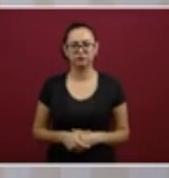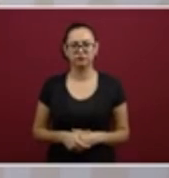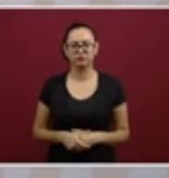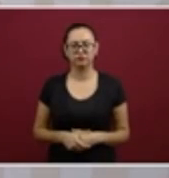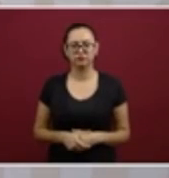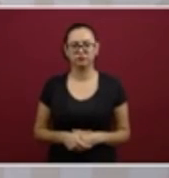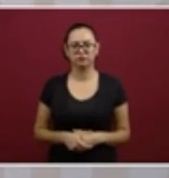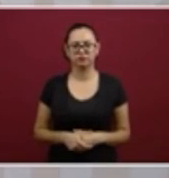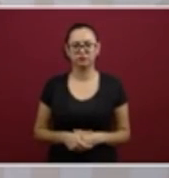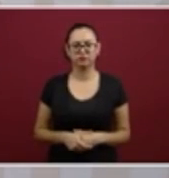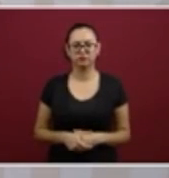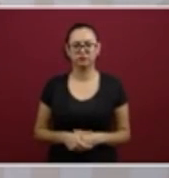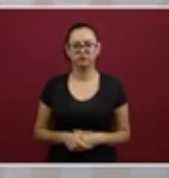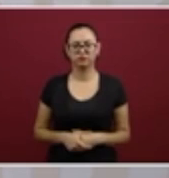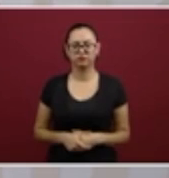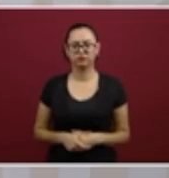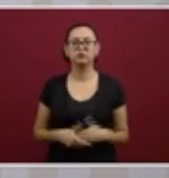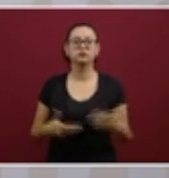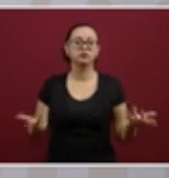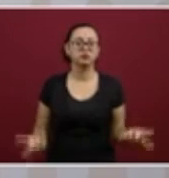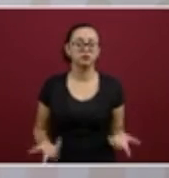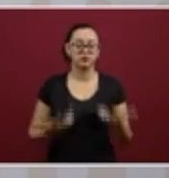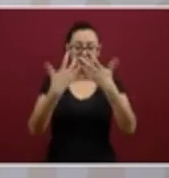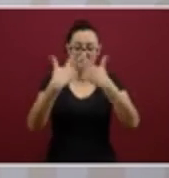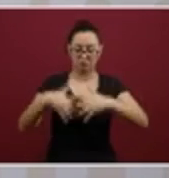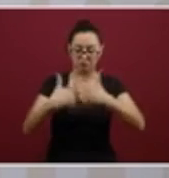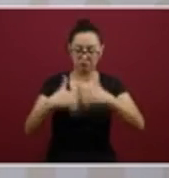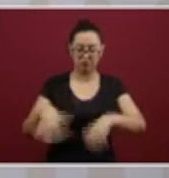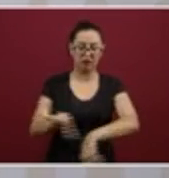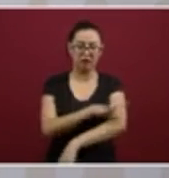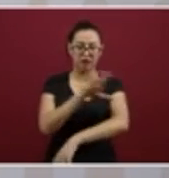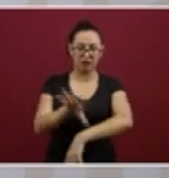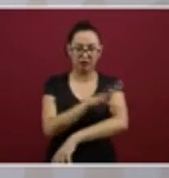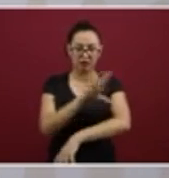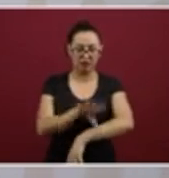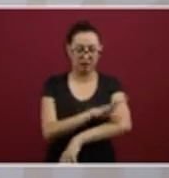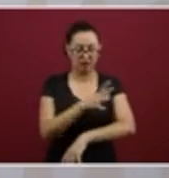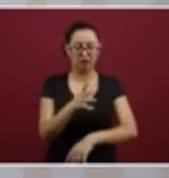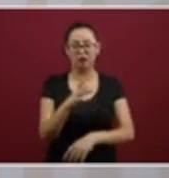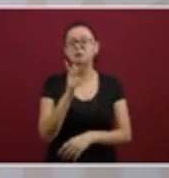rescatar la industria eléctrica y el petróleo,